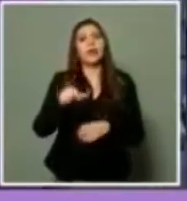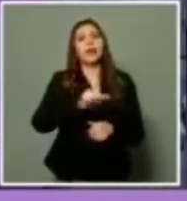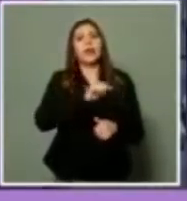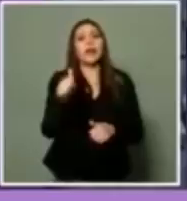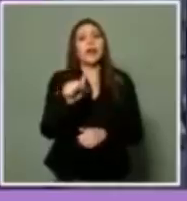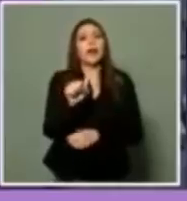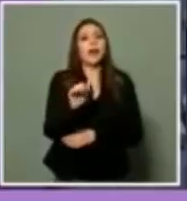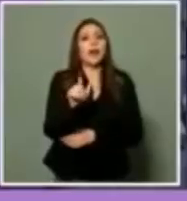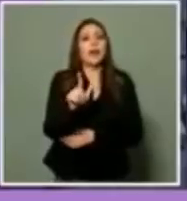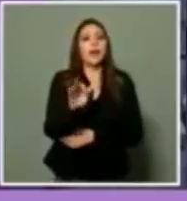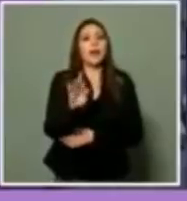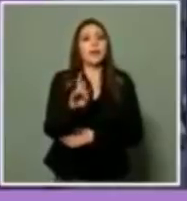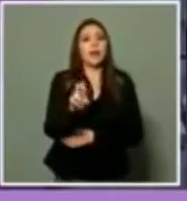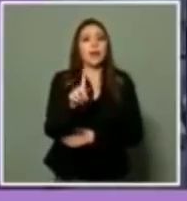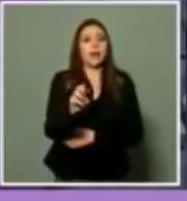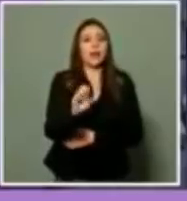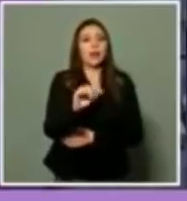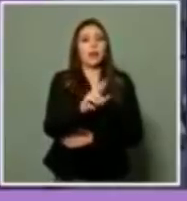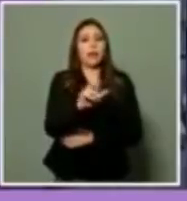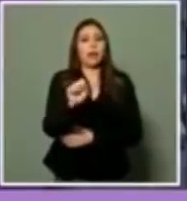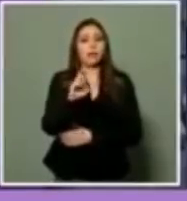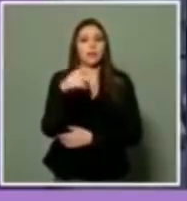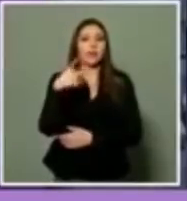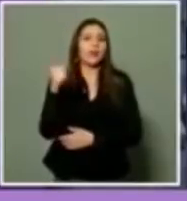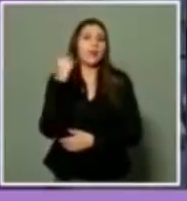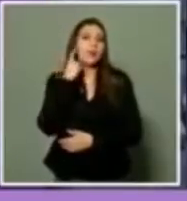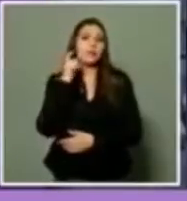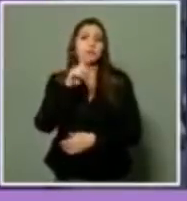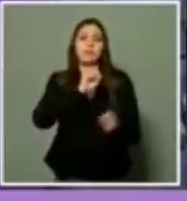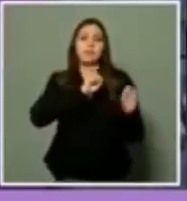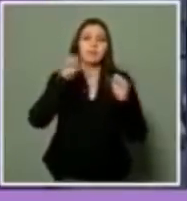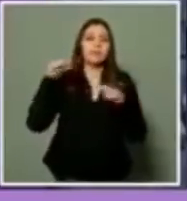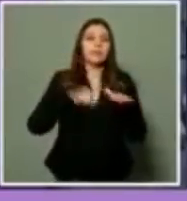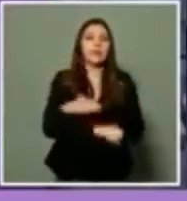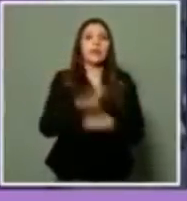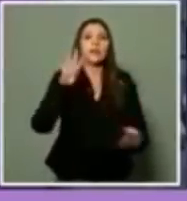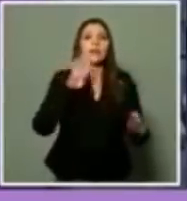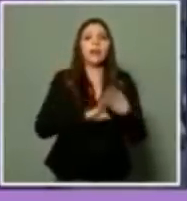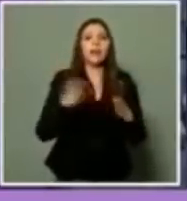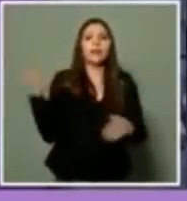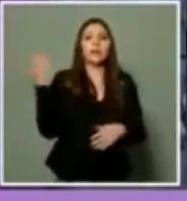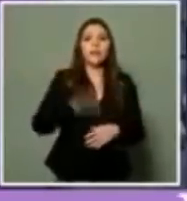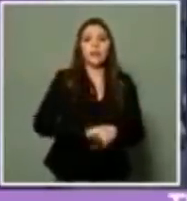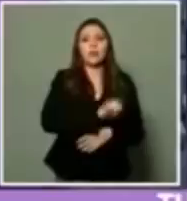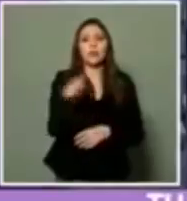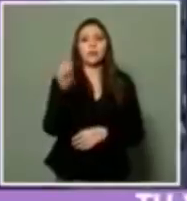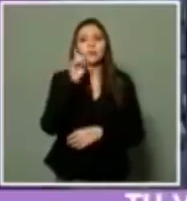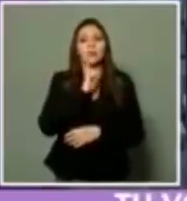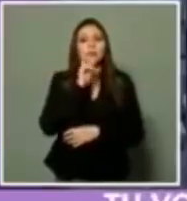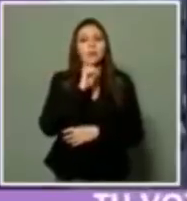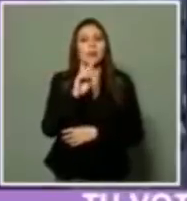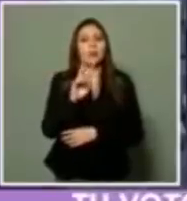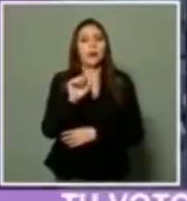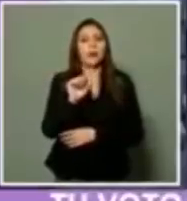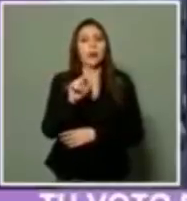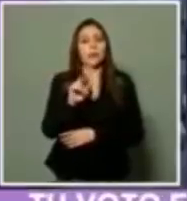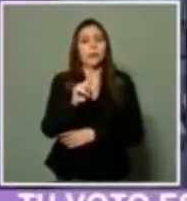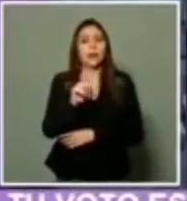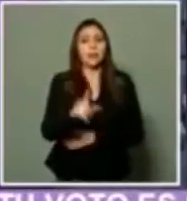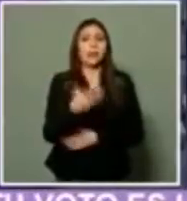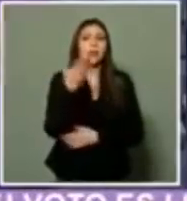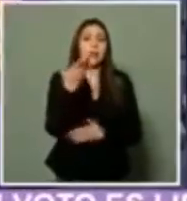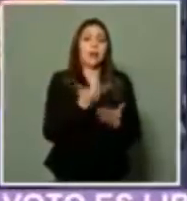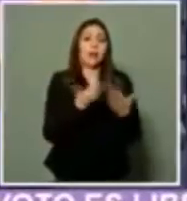por supuesto, que estuvo en la cárcel por fraude. Sodel Balavés, inhabilitada por llevarse un dinero que no era suyo. Y